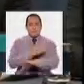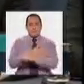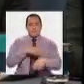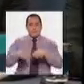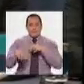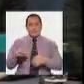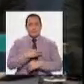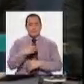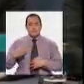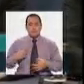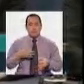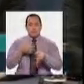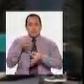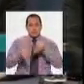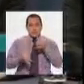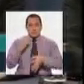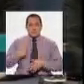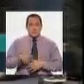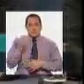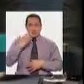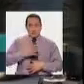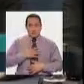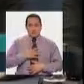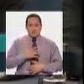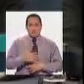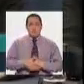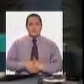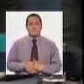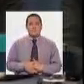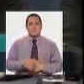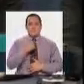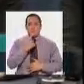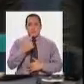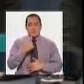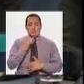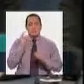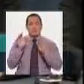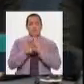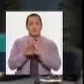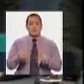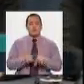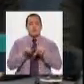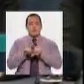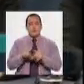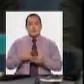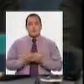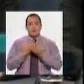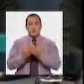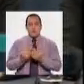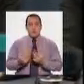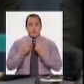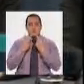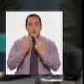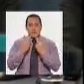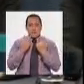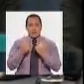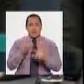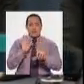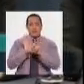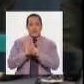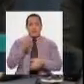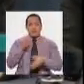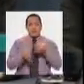de Justicia en ese momento, quien habla, fue justamente utilizar estas atribuciones